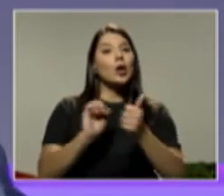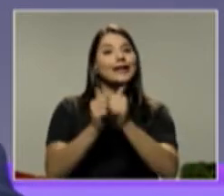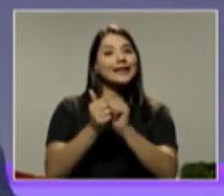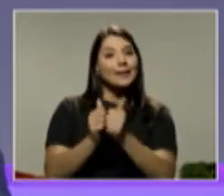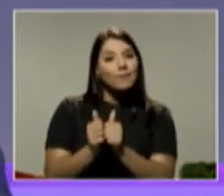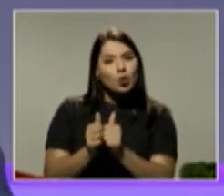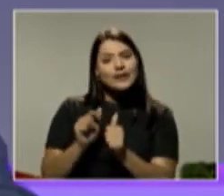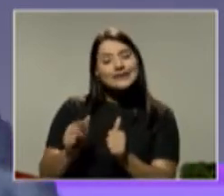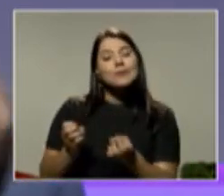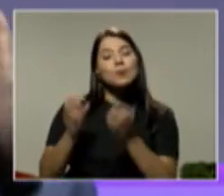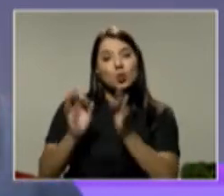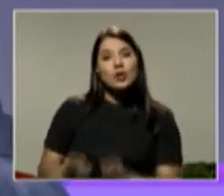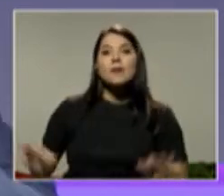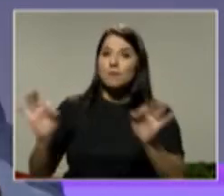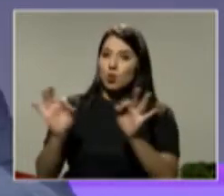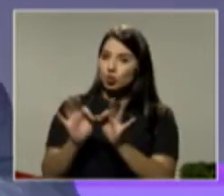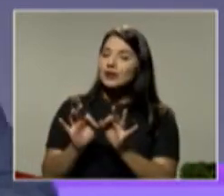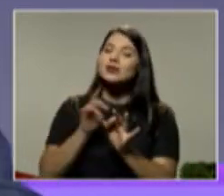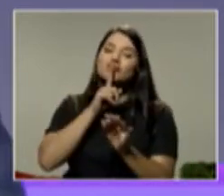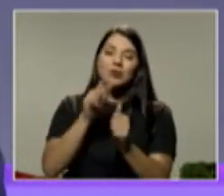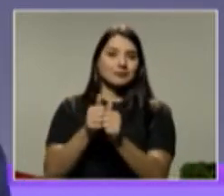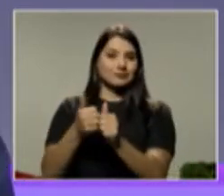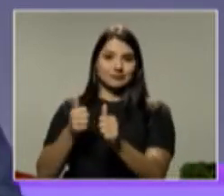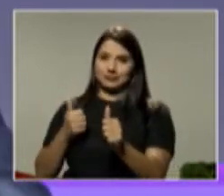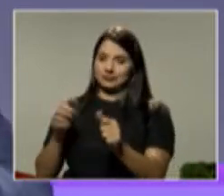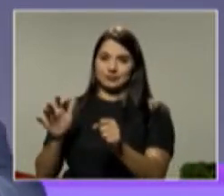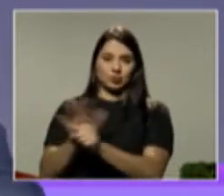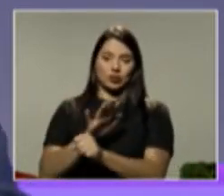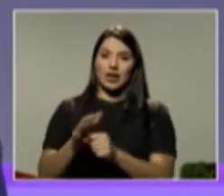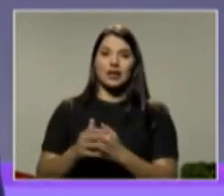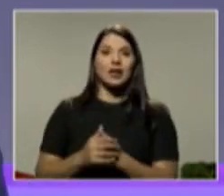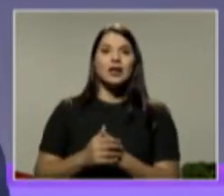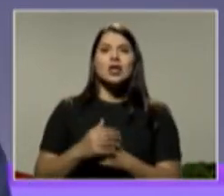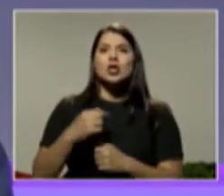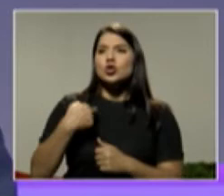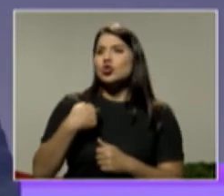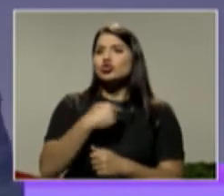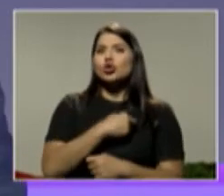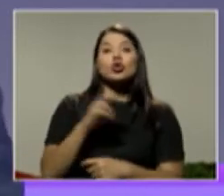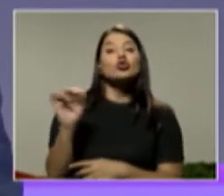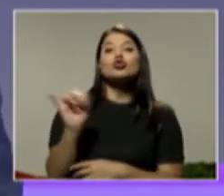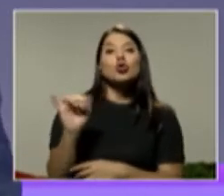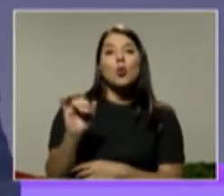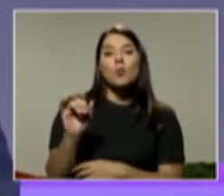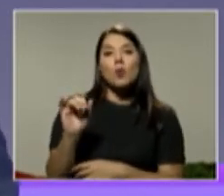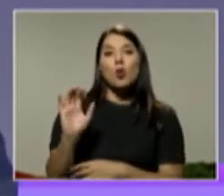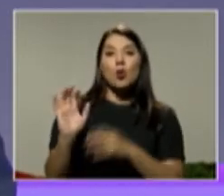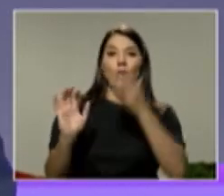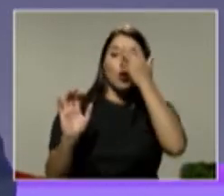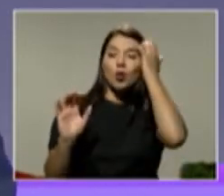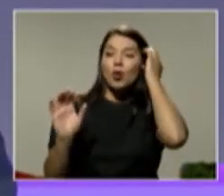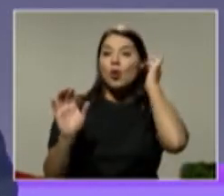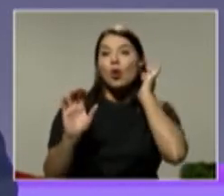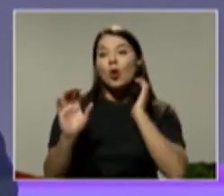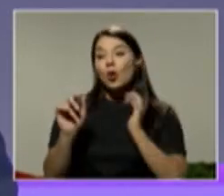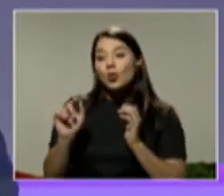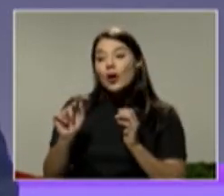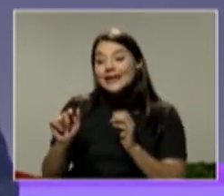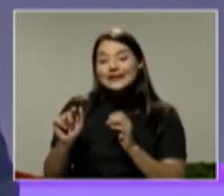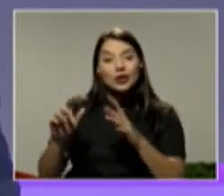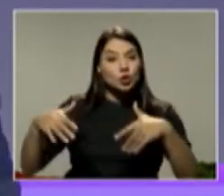es un ámbito muy importante, se ha quedado rezagado totalmente. Somos, yo digo, como la cenicienta de todas las áreas sociales en las que ha